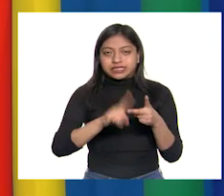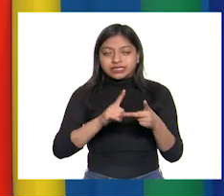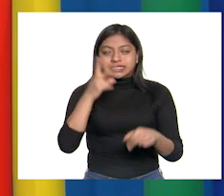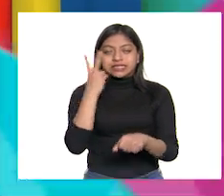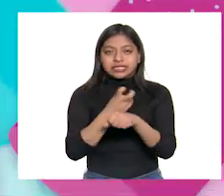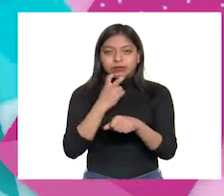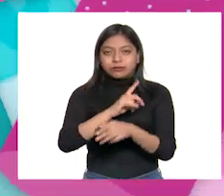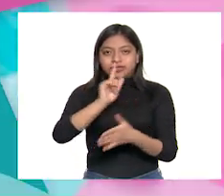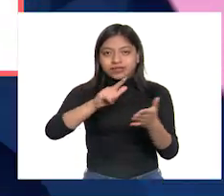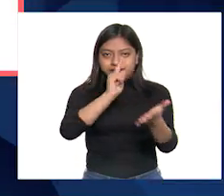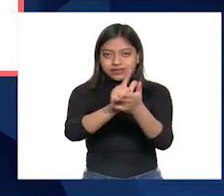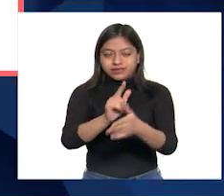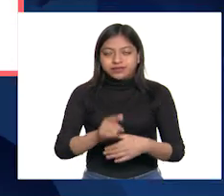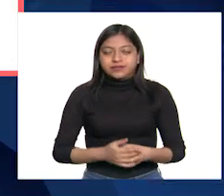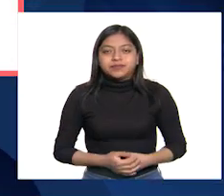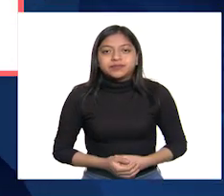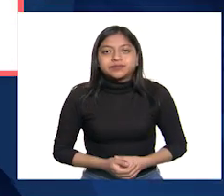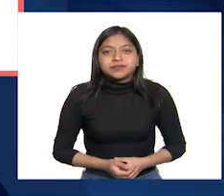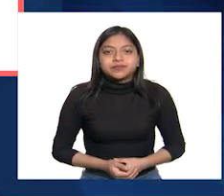segunda ley.